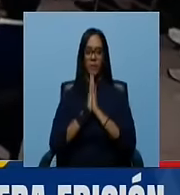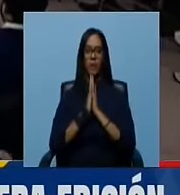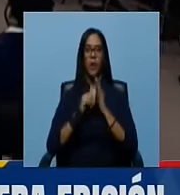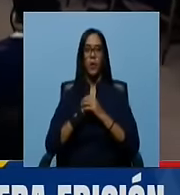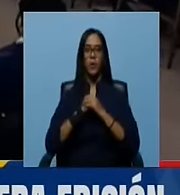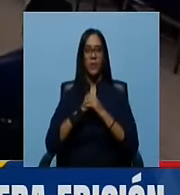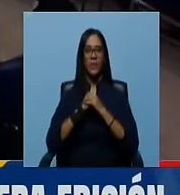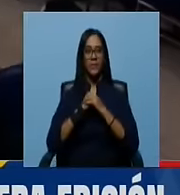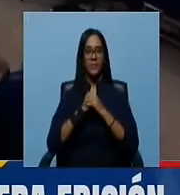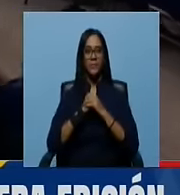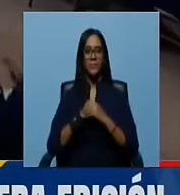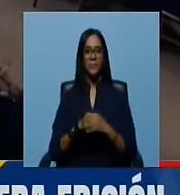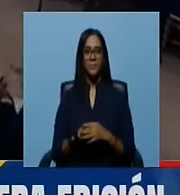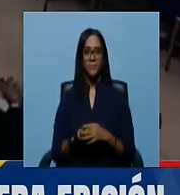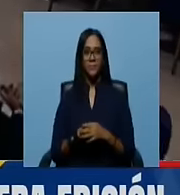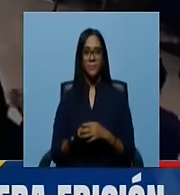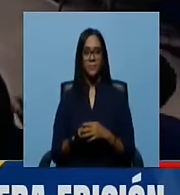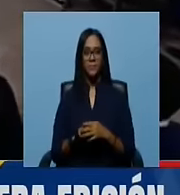Inshallah, Inshallah.